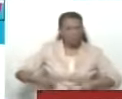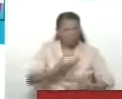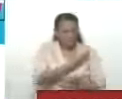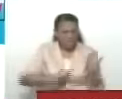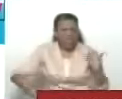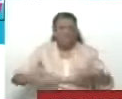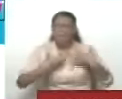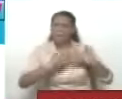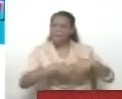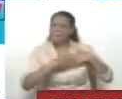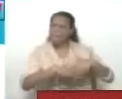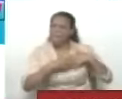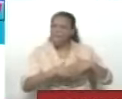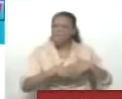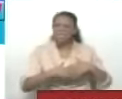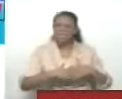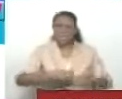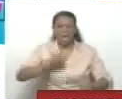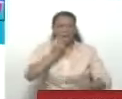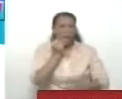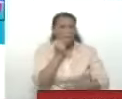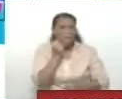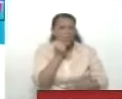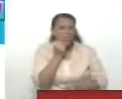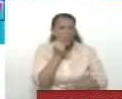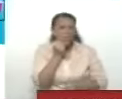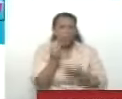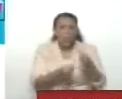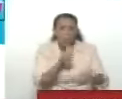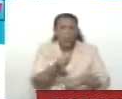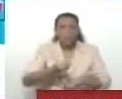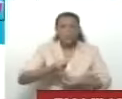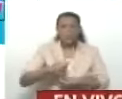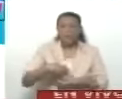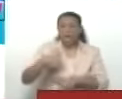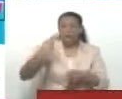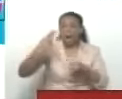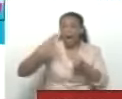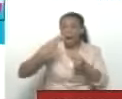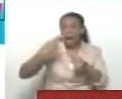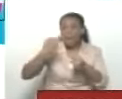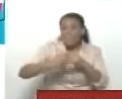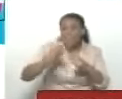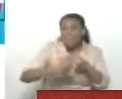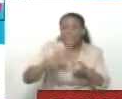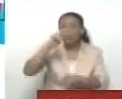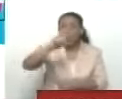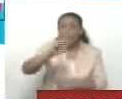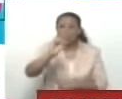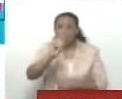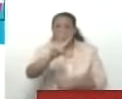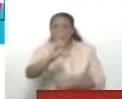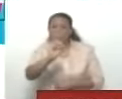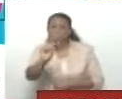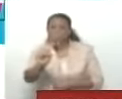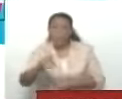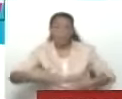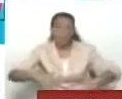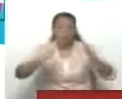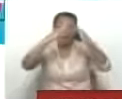sus empresas de manera brutal, como dirige el apellido Noboa, sus empresas y sus fincas, sus haciendas